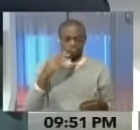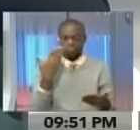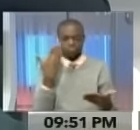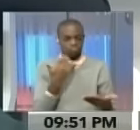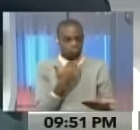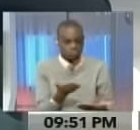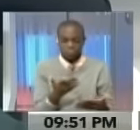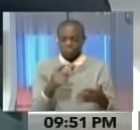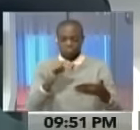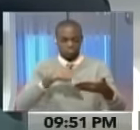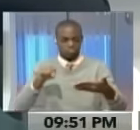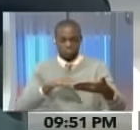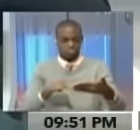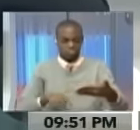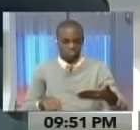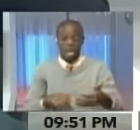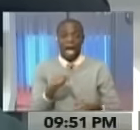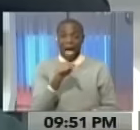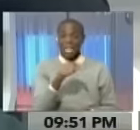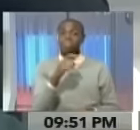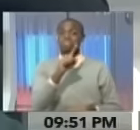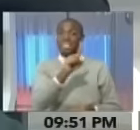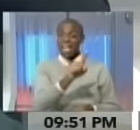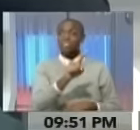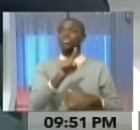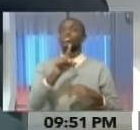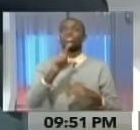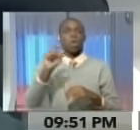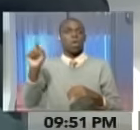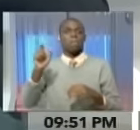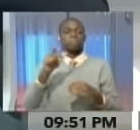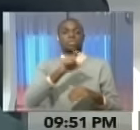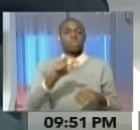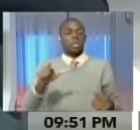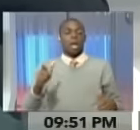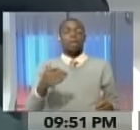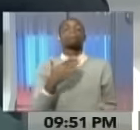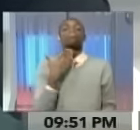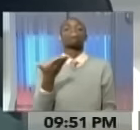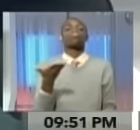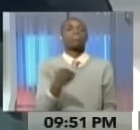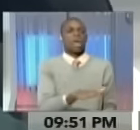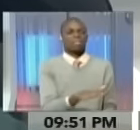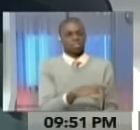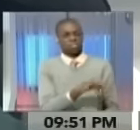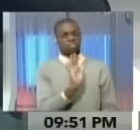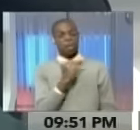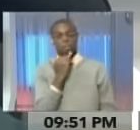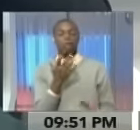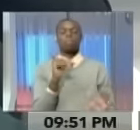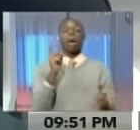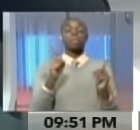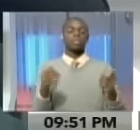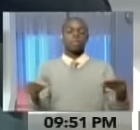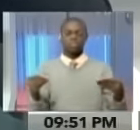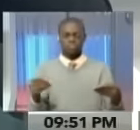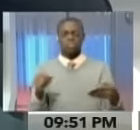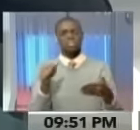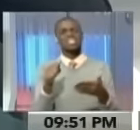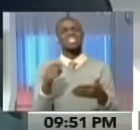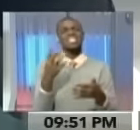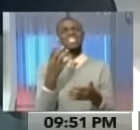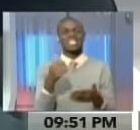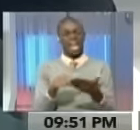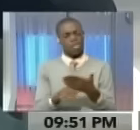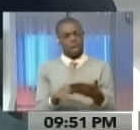10995 muertos Jordán Ponte tú que a alguien se le olvidó poner su número de cédula hay cédulas rechazadas porque no no